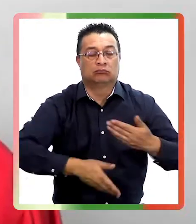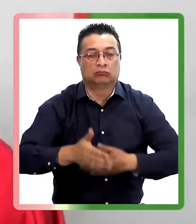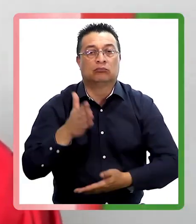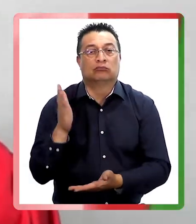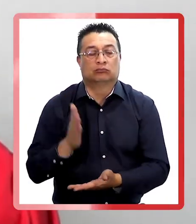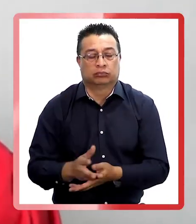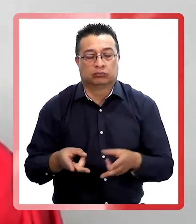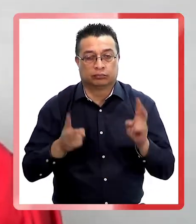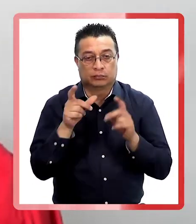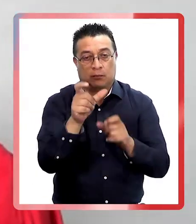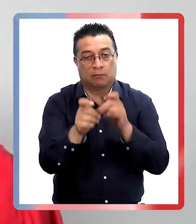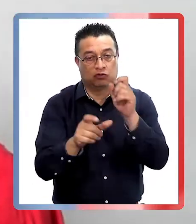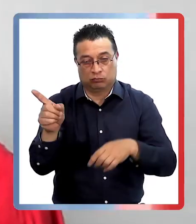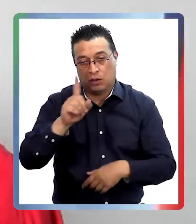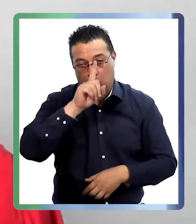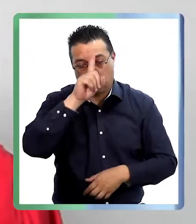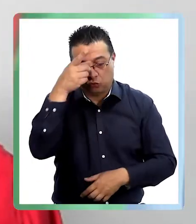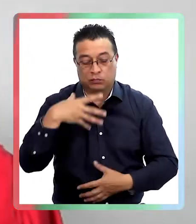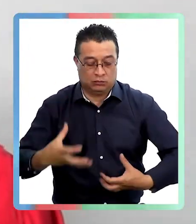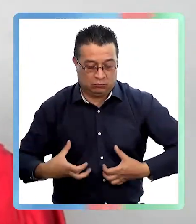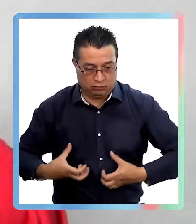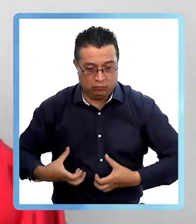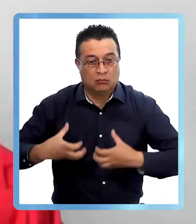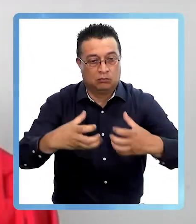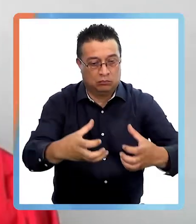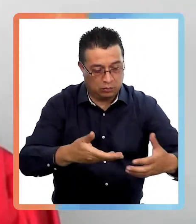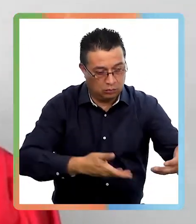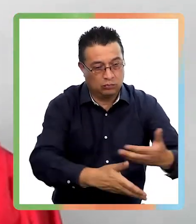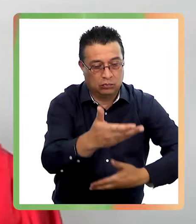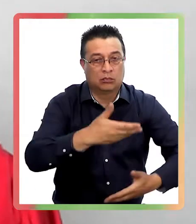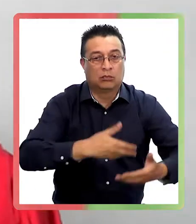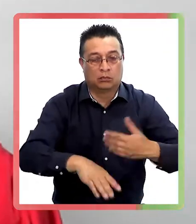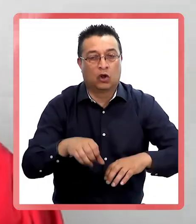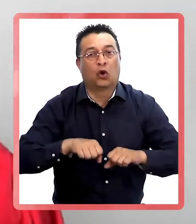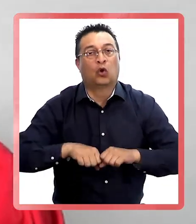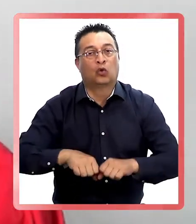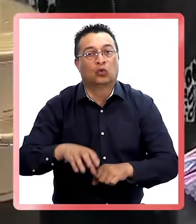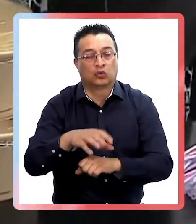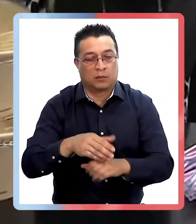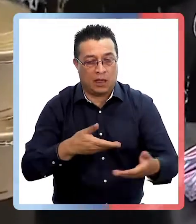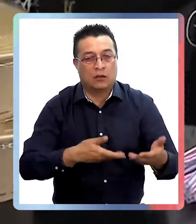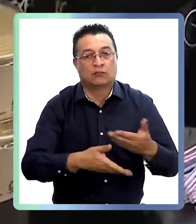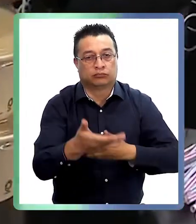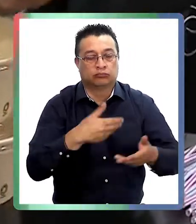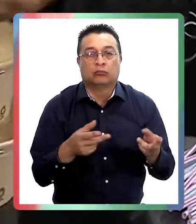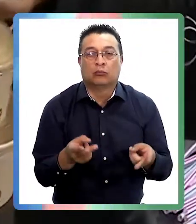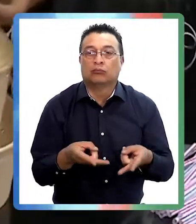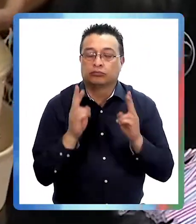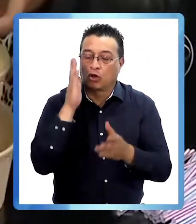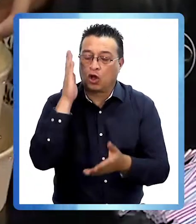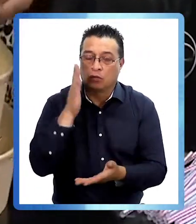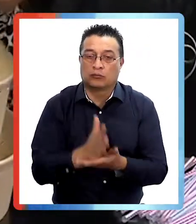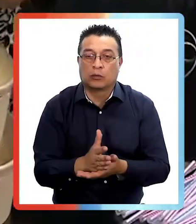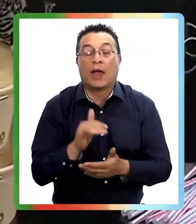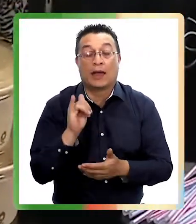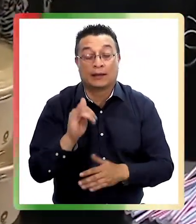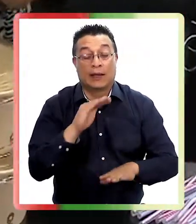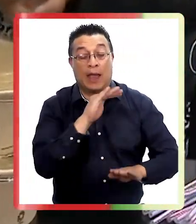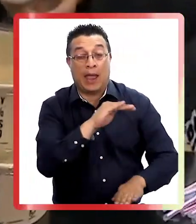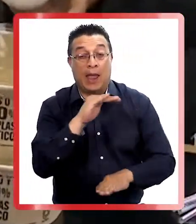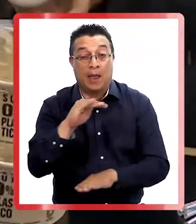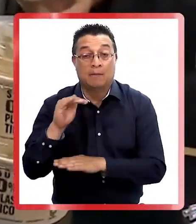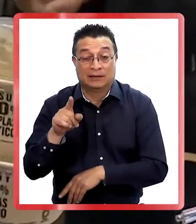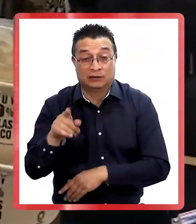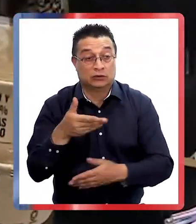la gente se acostumbre a llevar sus envases, el supermercado tiene que recibir los envases y, por supuesto, los envases que